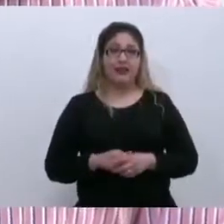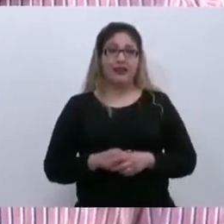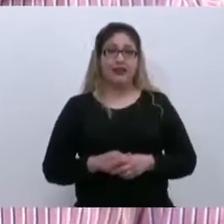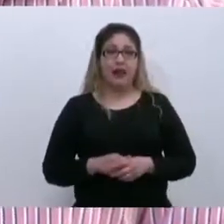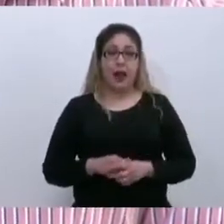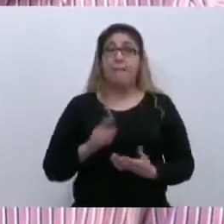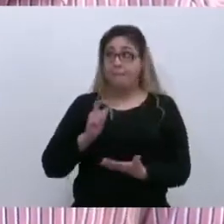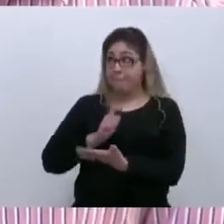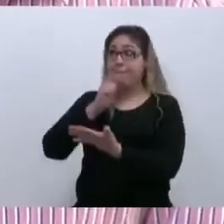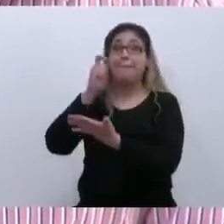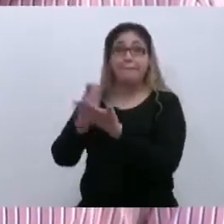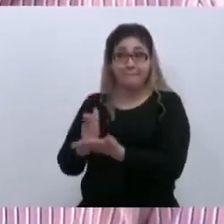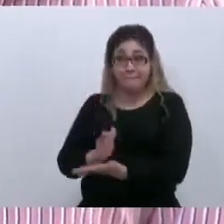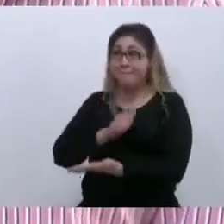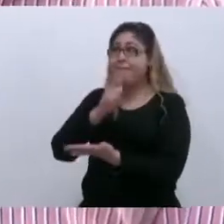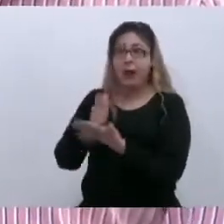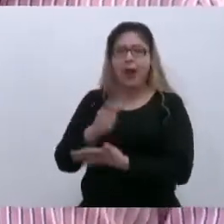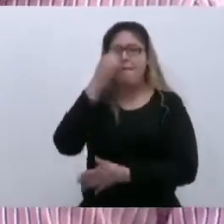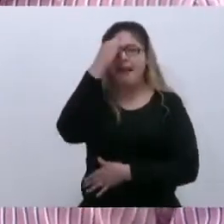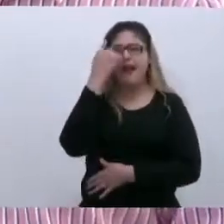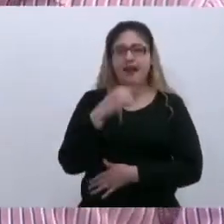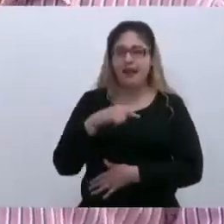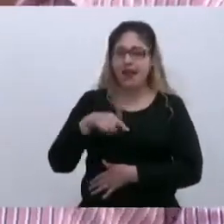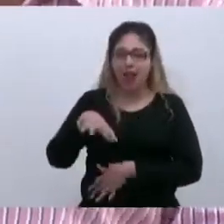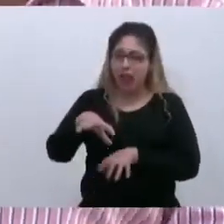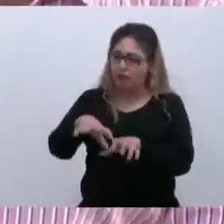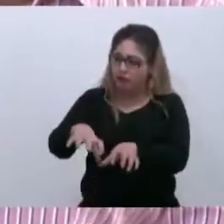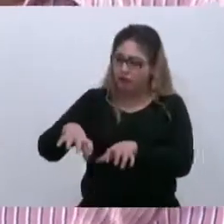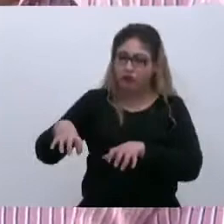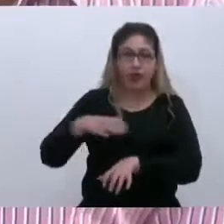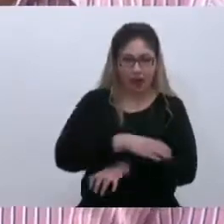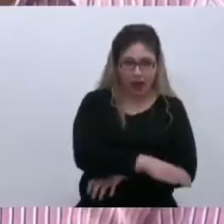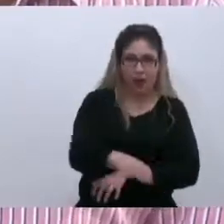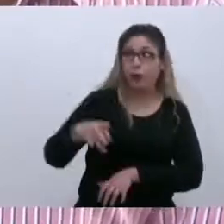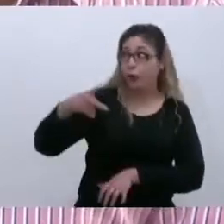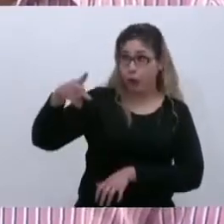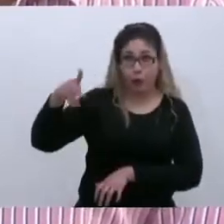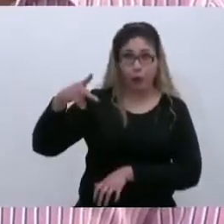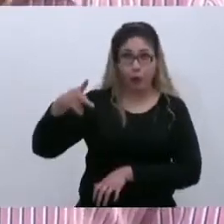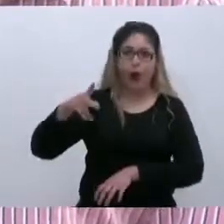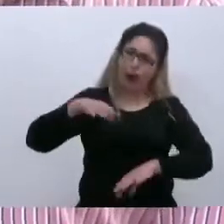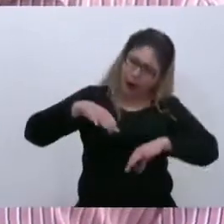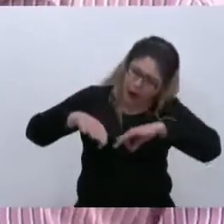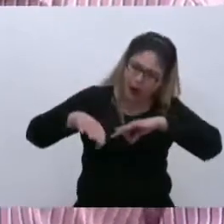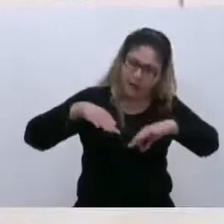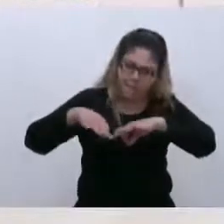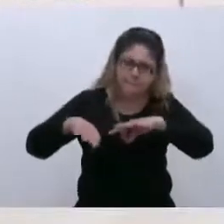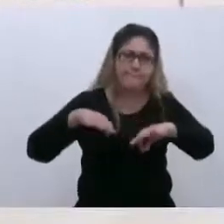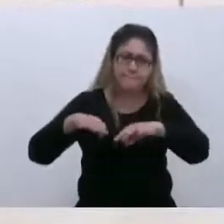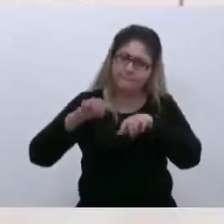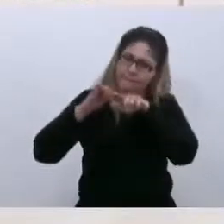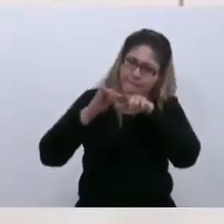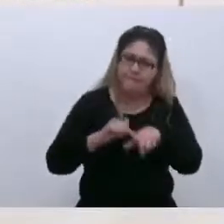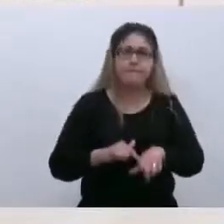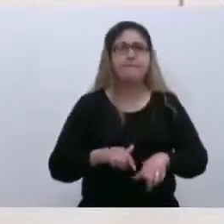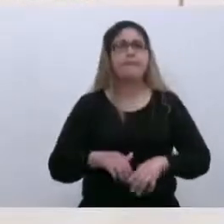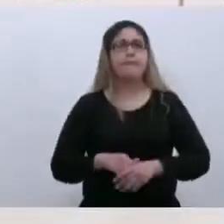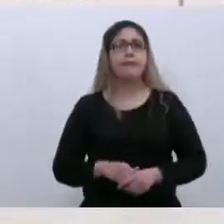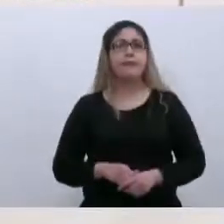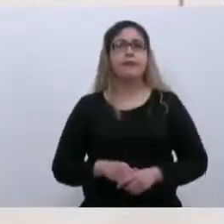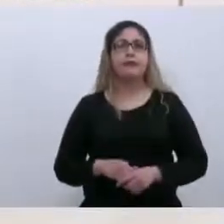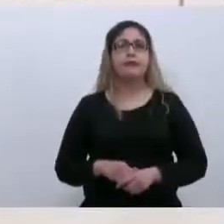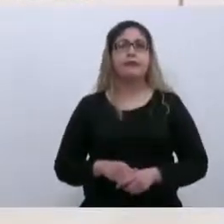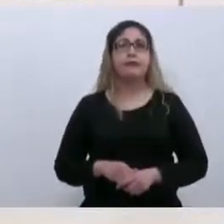cultivar sus parcelas. Y el programa va a durar todo el sexenio. Nunca les va a faltar